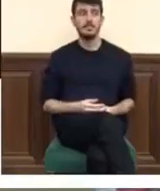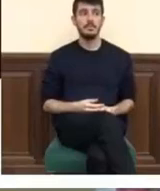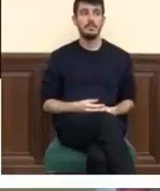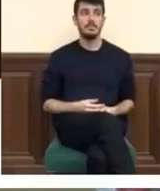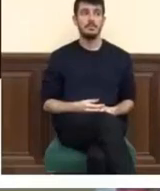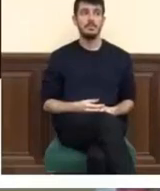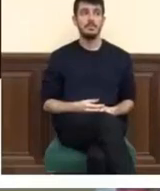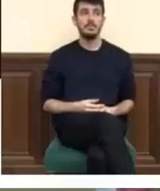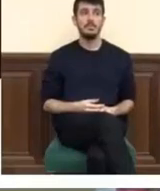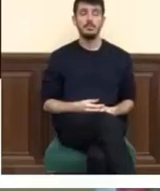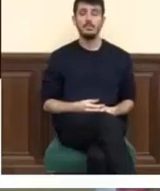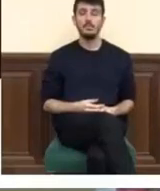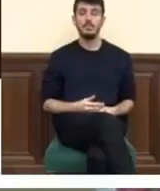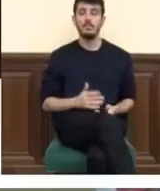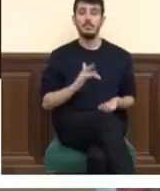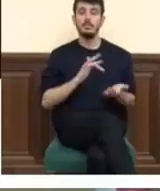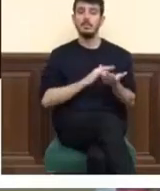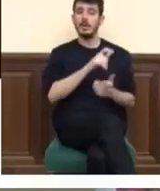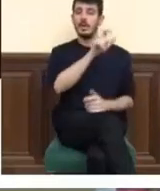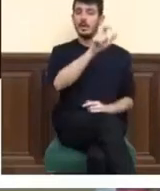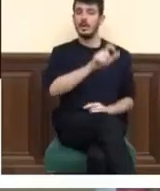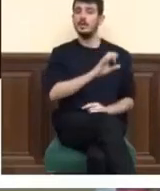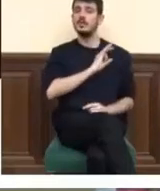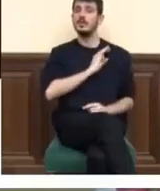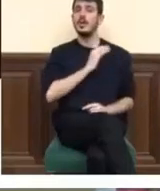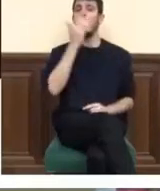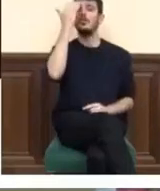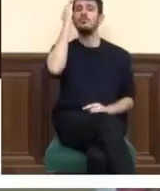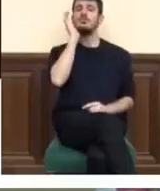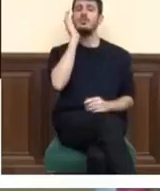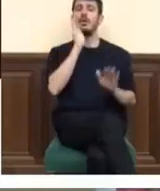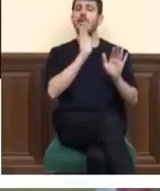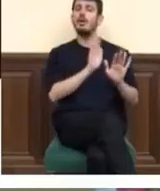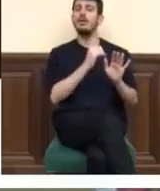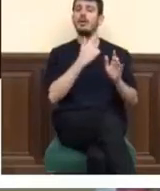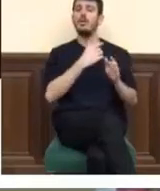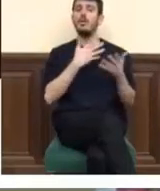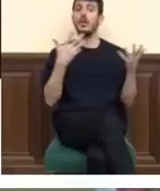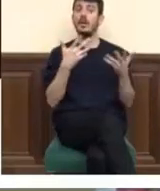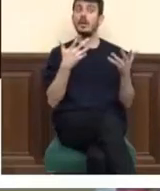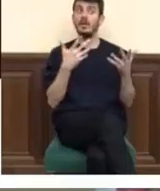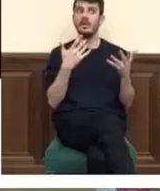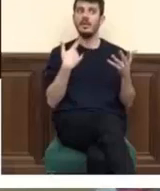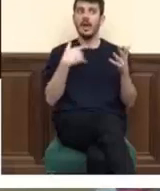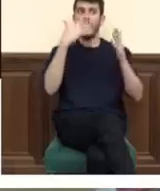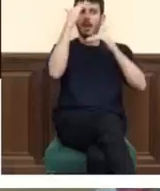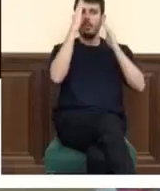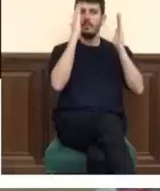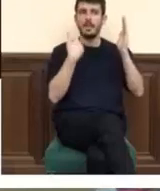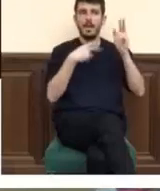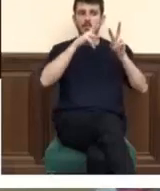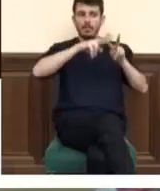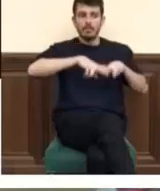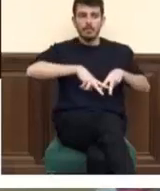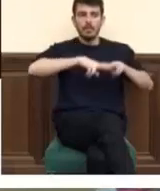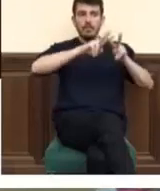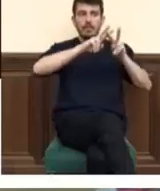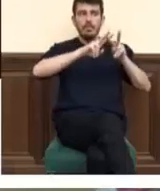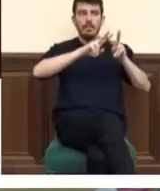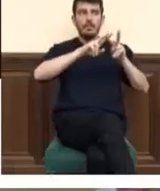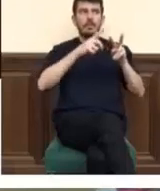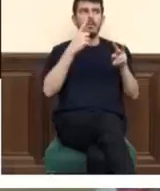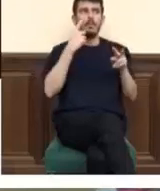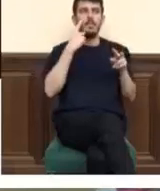Que estando allí la señora Ayuso en la urgencia y una vez que ya la han visto, que